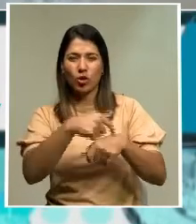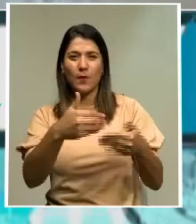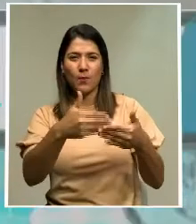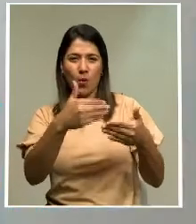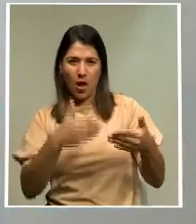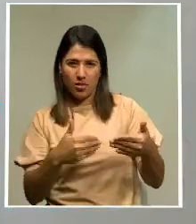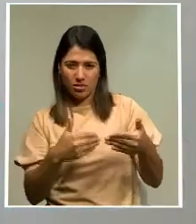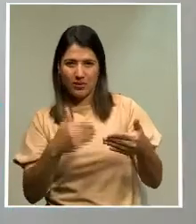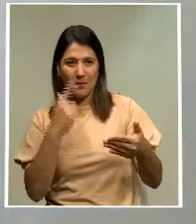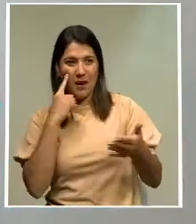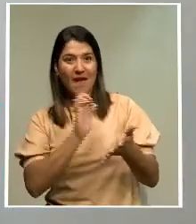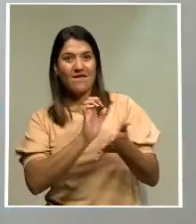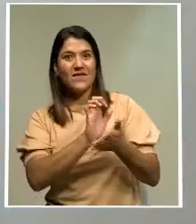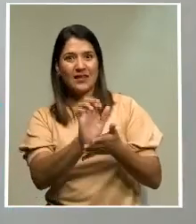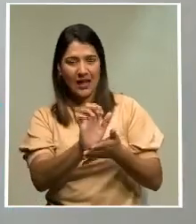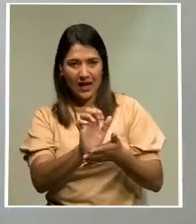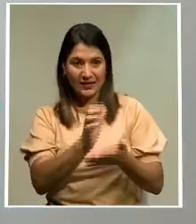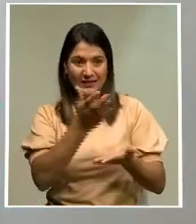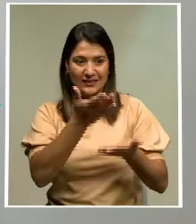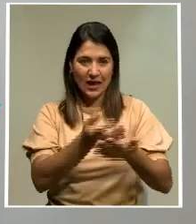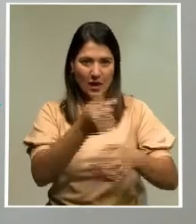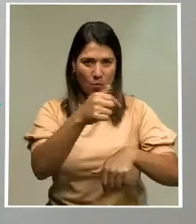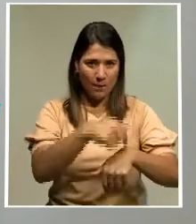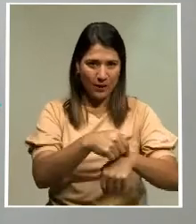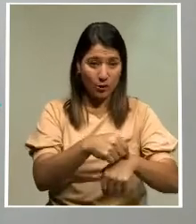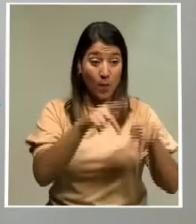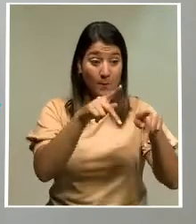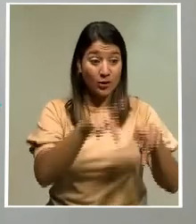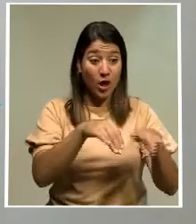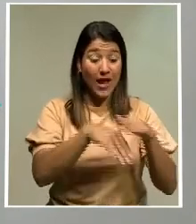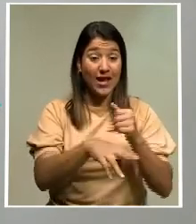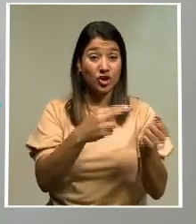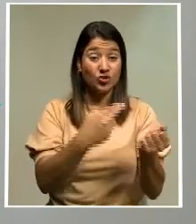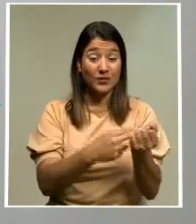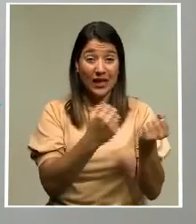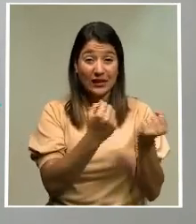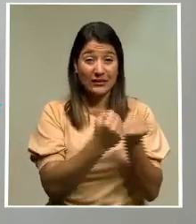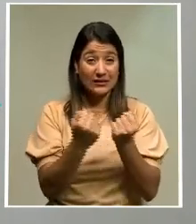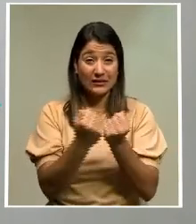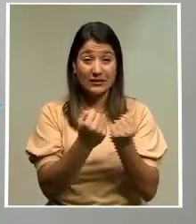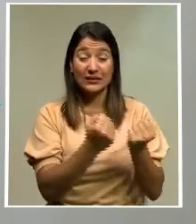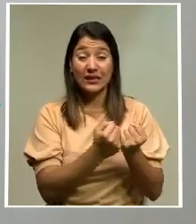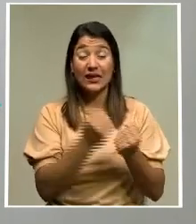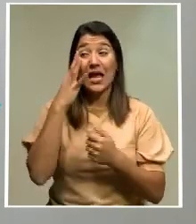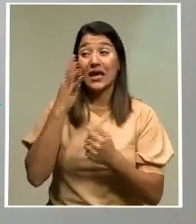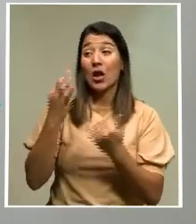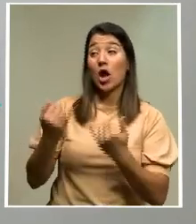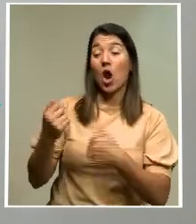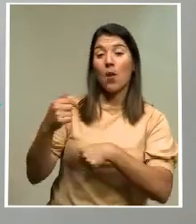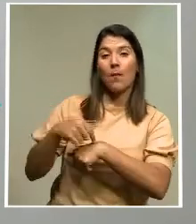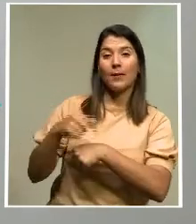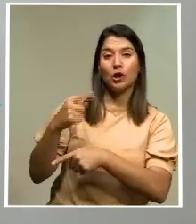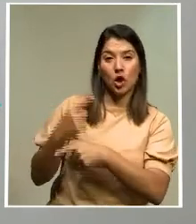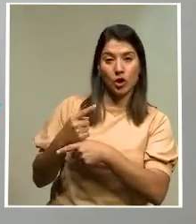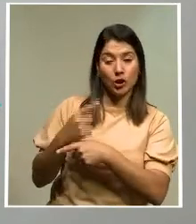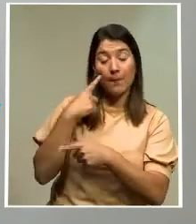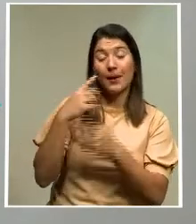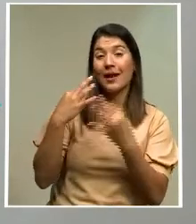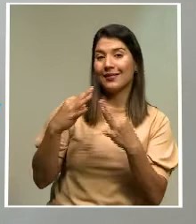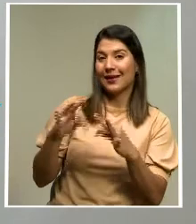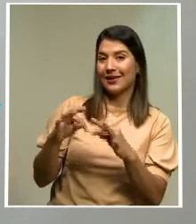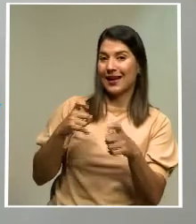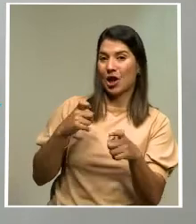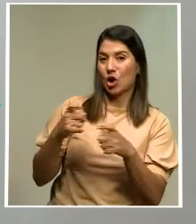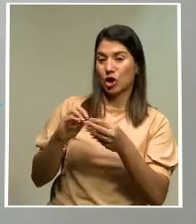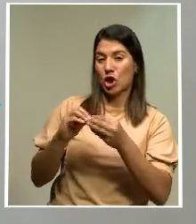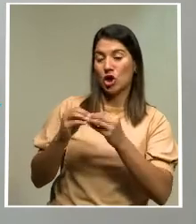don Ernesto. Estamos en el momento donde hay que tomar las medidas restrictivas para tratar de controlar